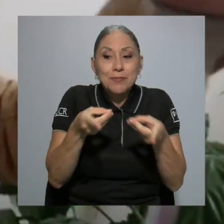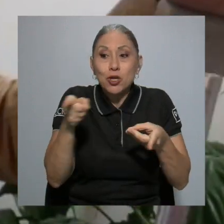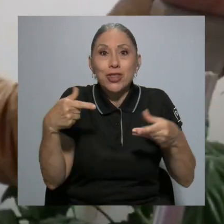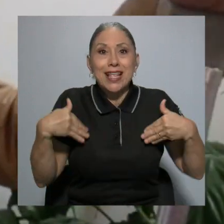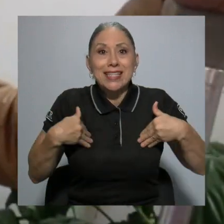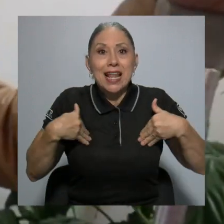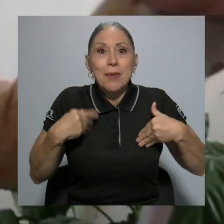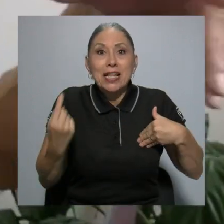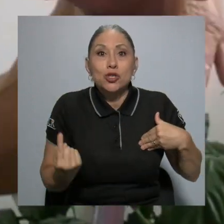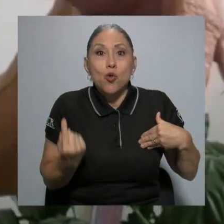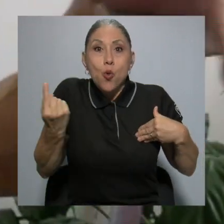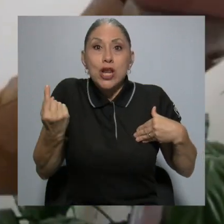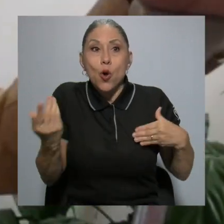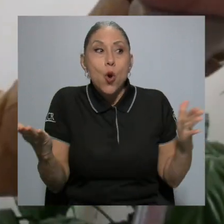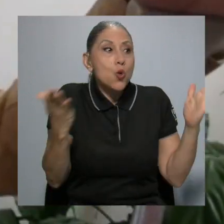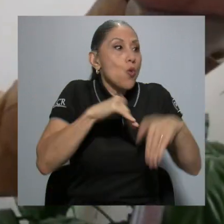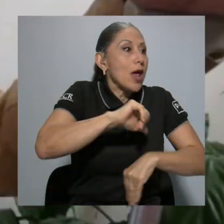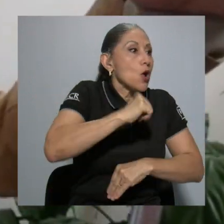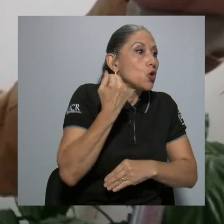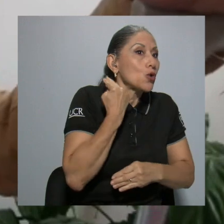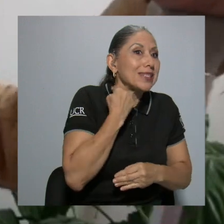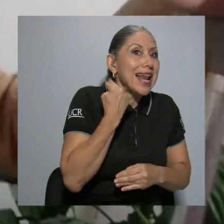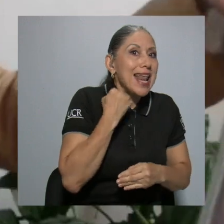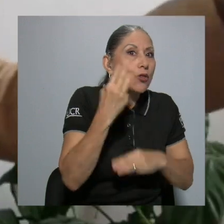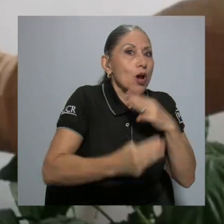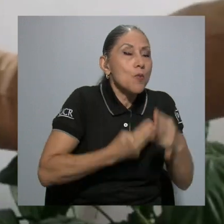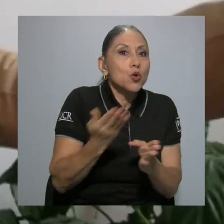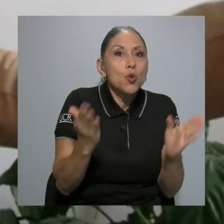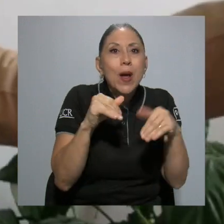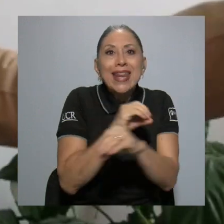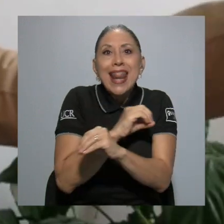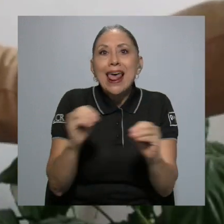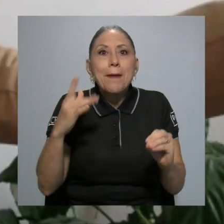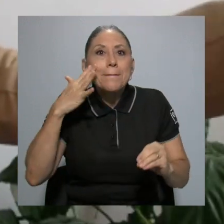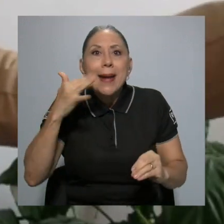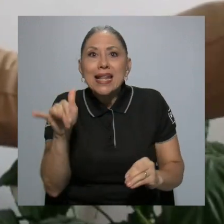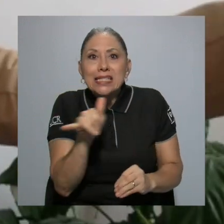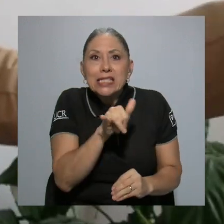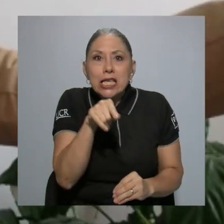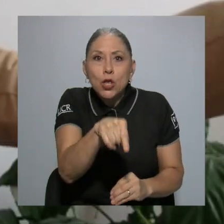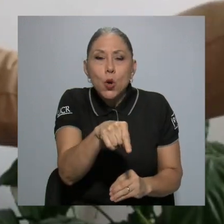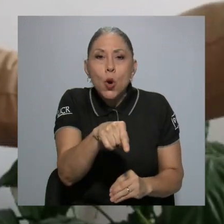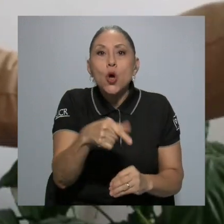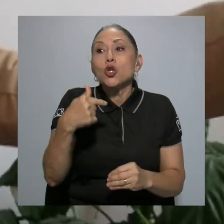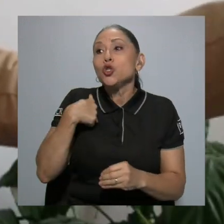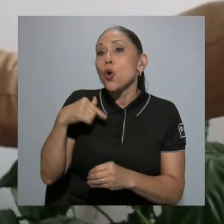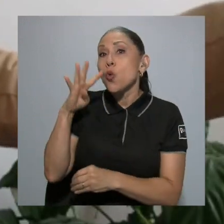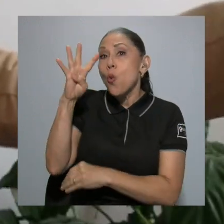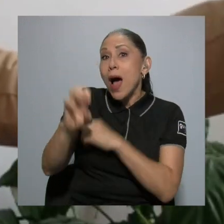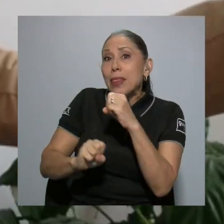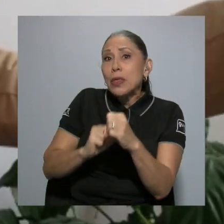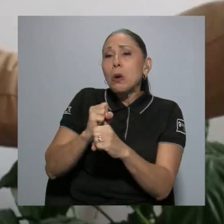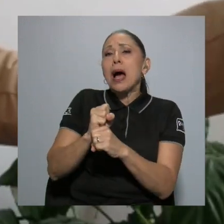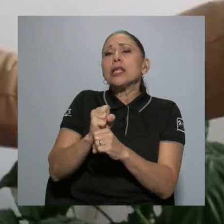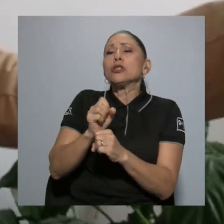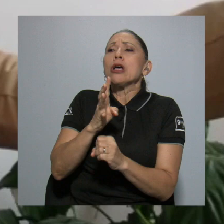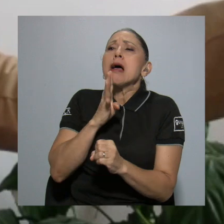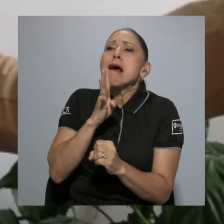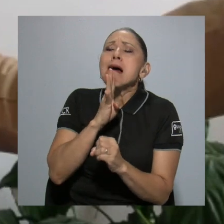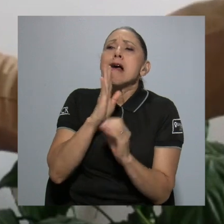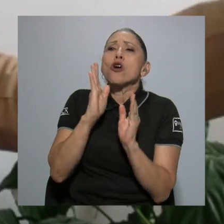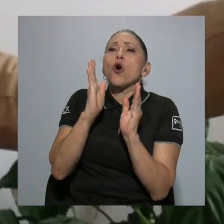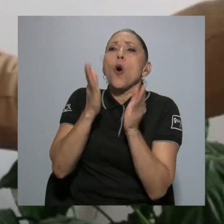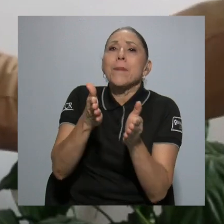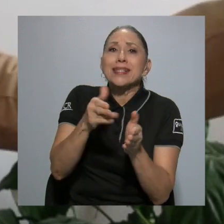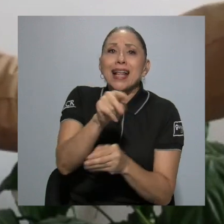es único, no hay otro esqueleto en el mundo, no hay nada parecido en el mundo. Tanto es así que me tardó 4 años convencer a mis colegas de